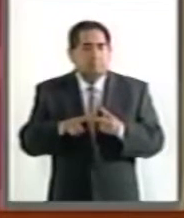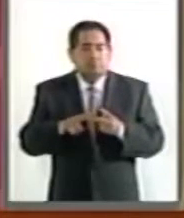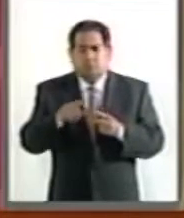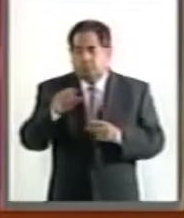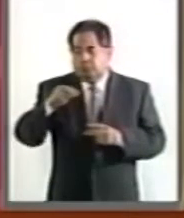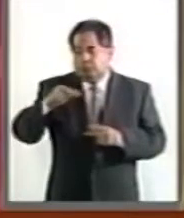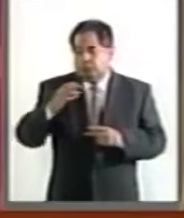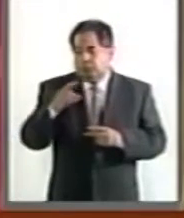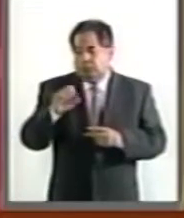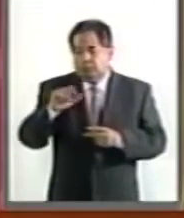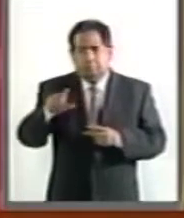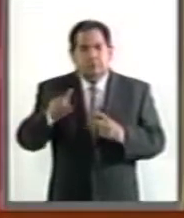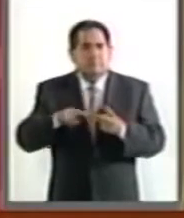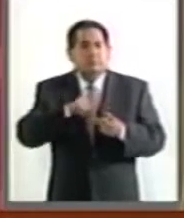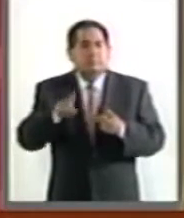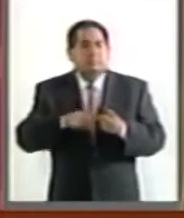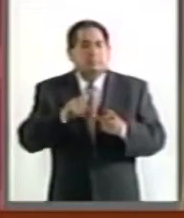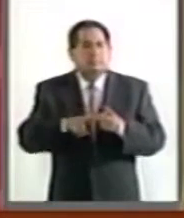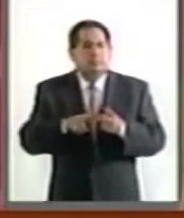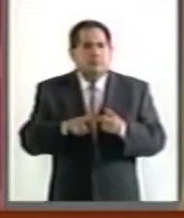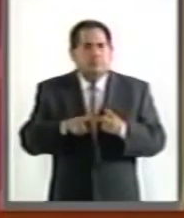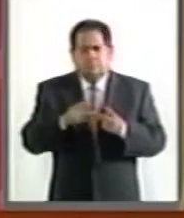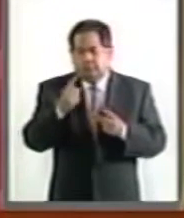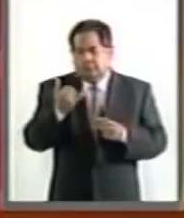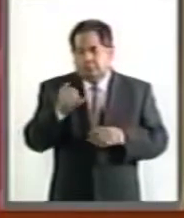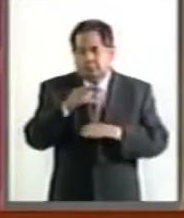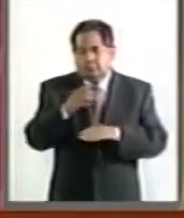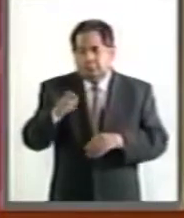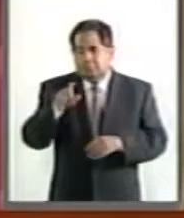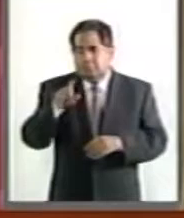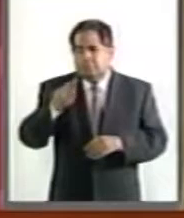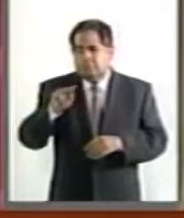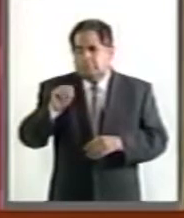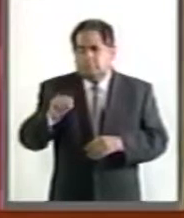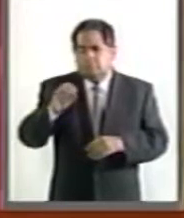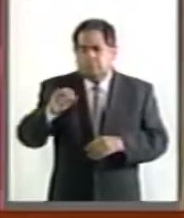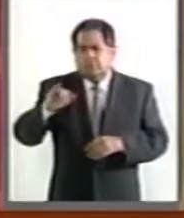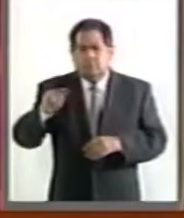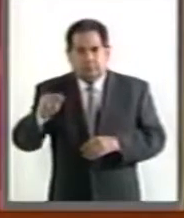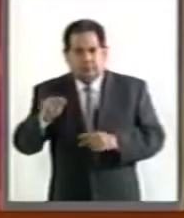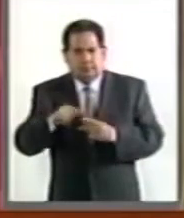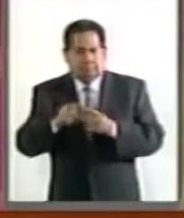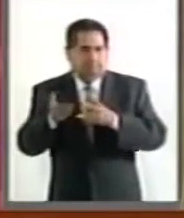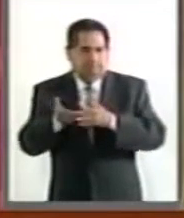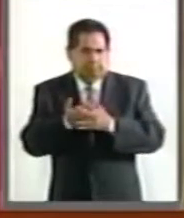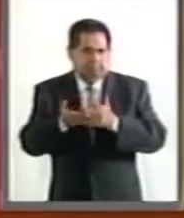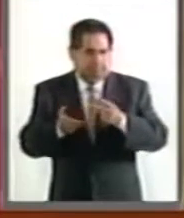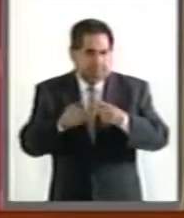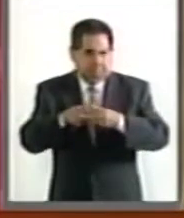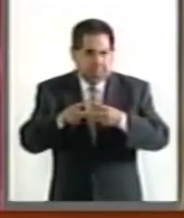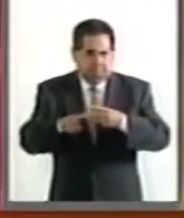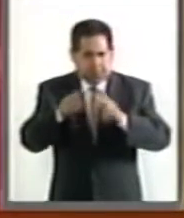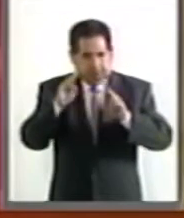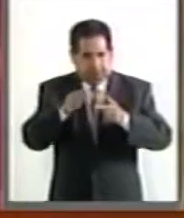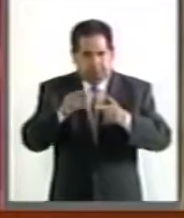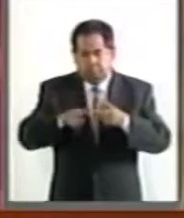armas nucleares y el que tiene que ver con el convenio 189 de la OIT, ahí me voy a quedar, particularmente